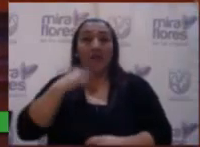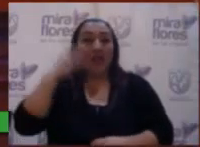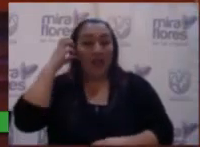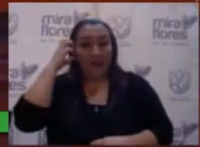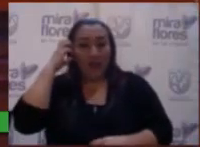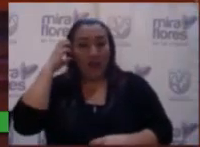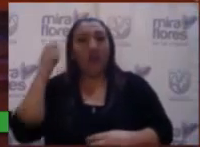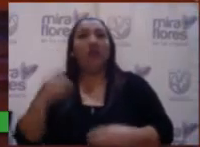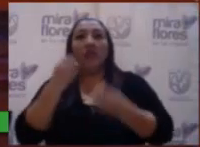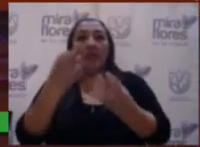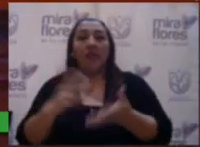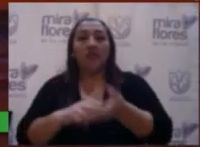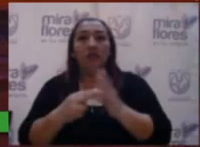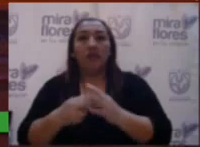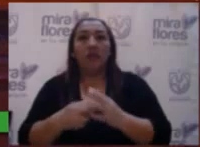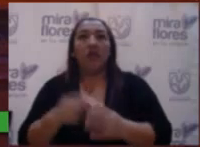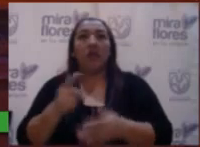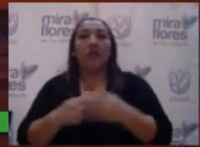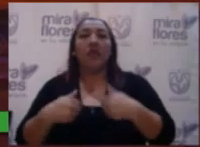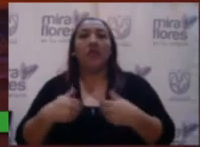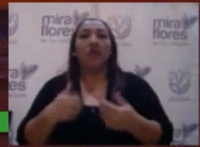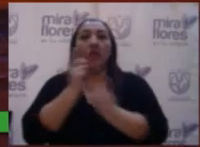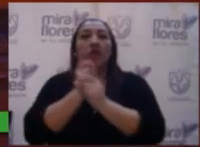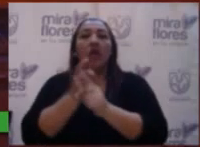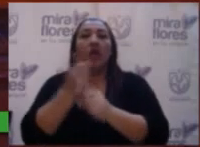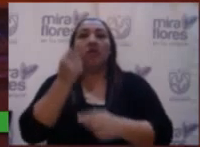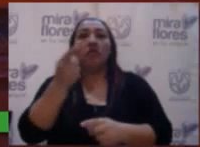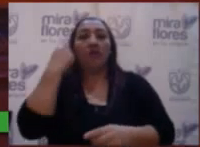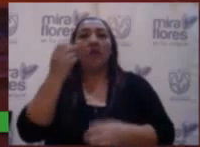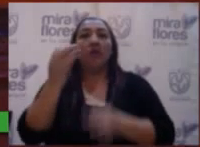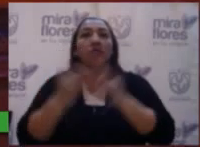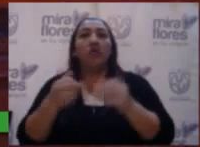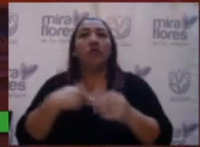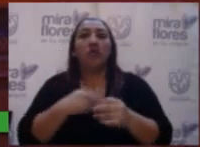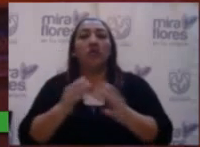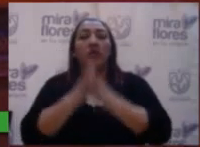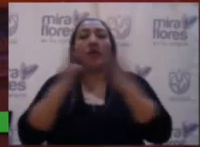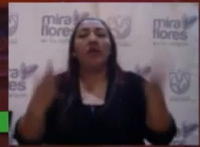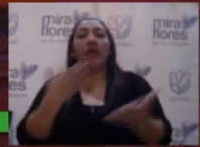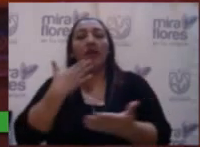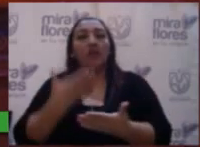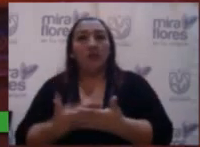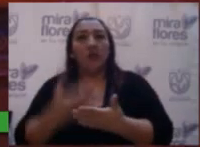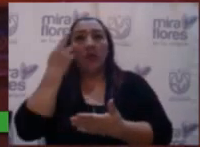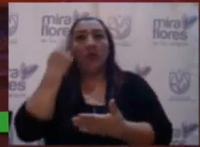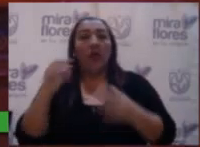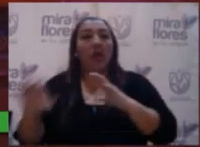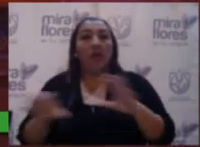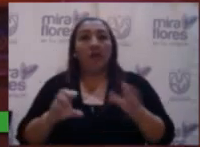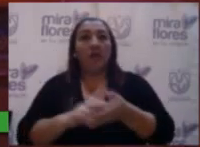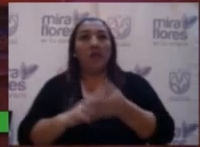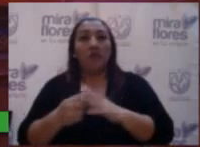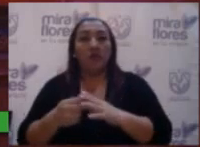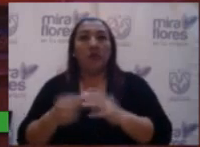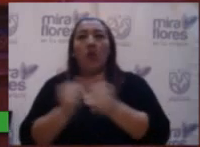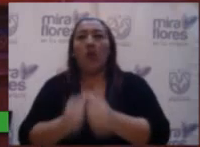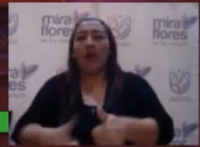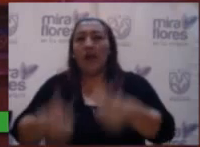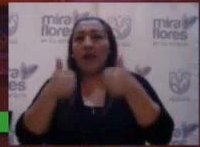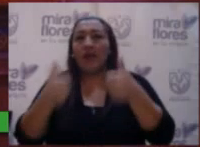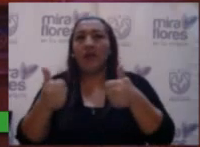de nuestra consideración tenemos el agrado de dirigirme usted para expresarle nuestro enorme agradecimiento por haber logrado con gran éxito